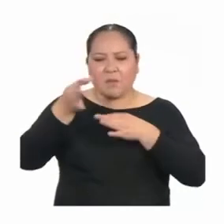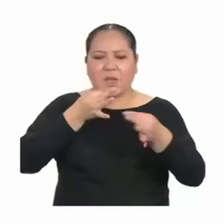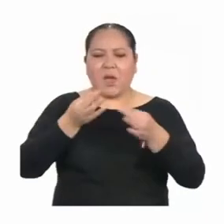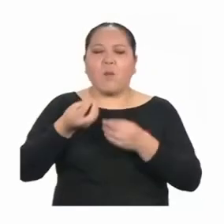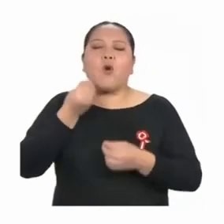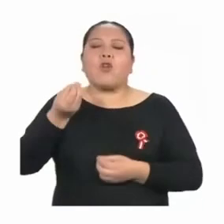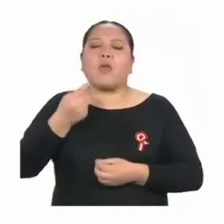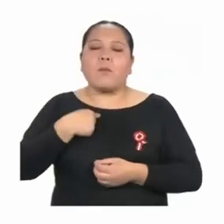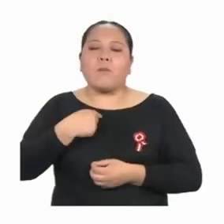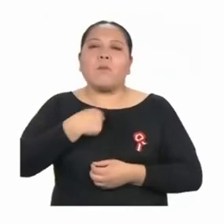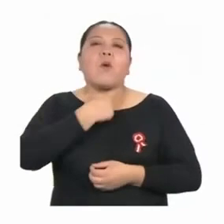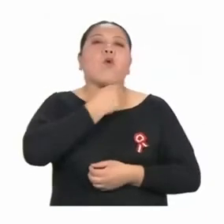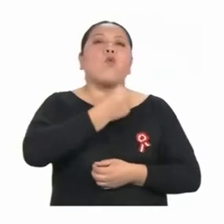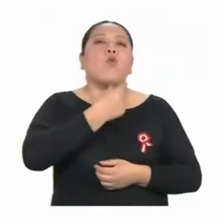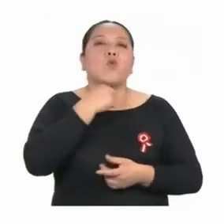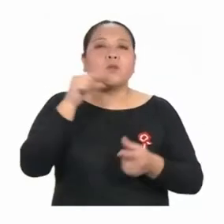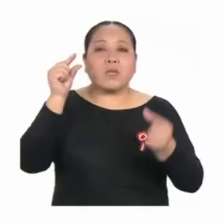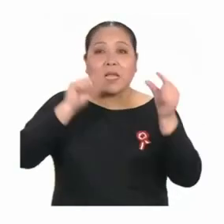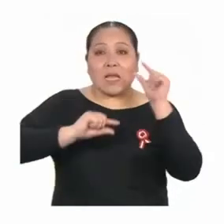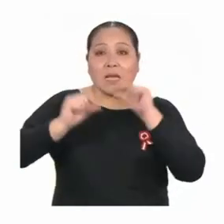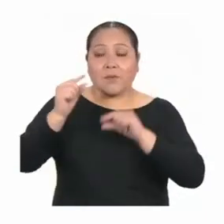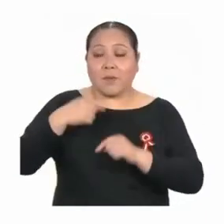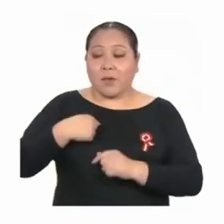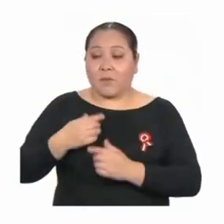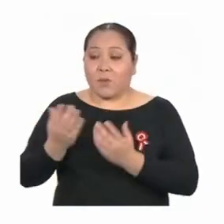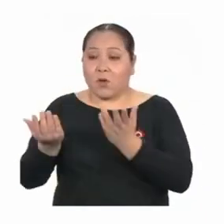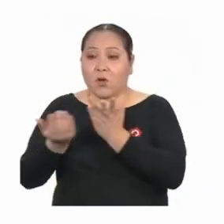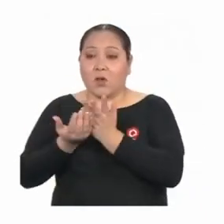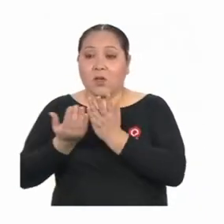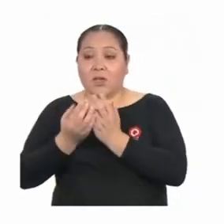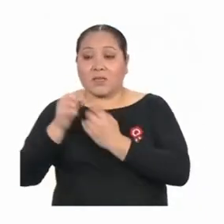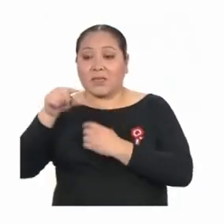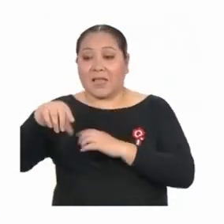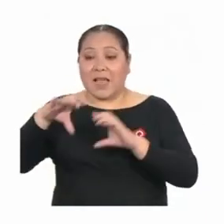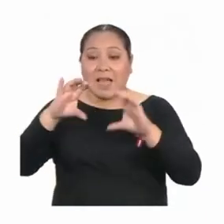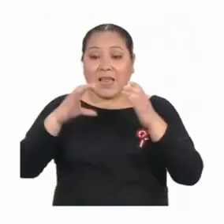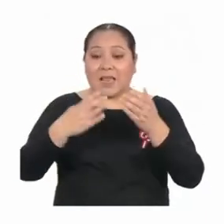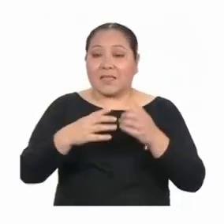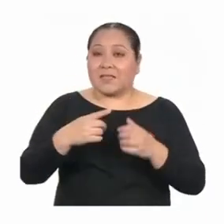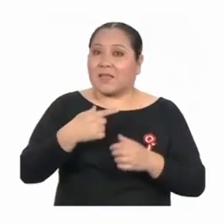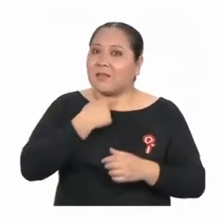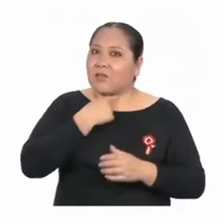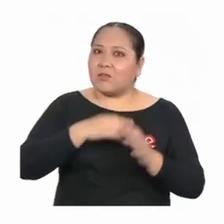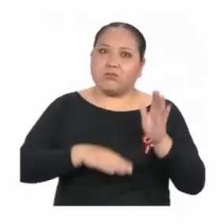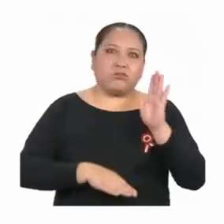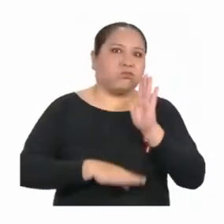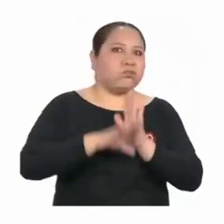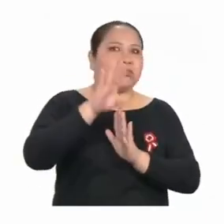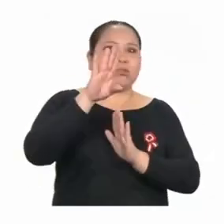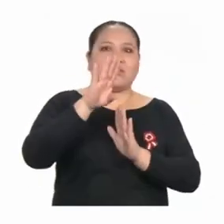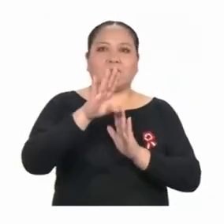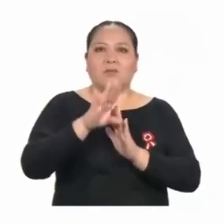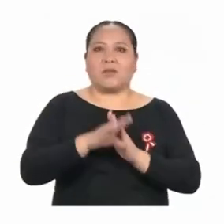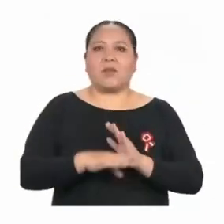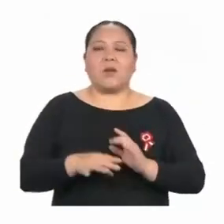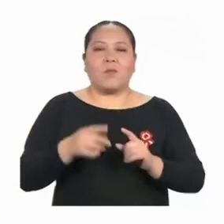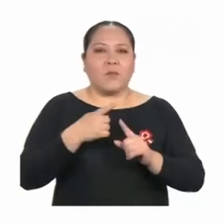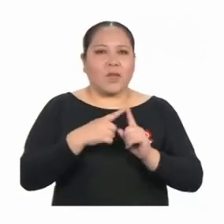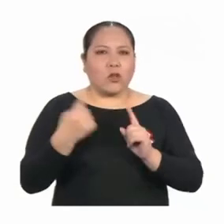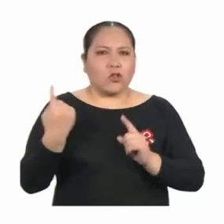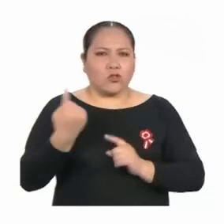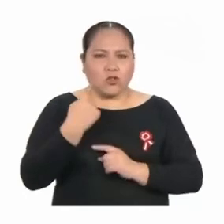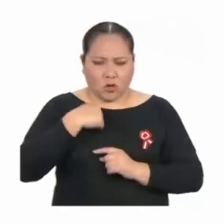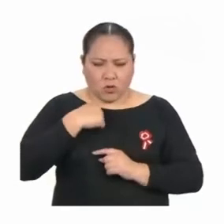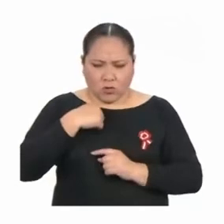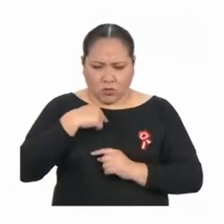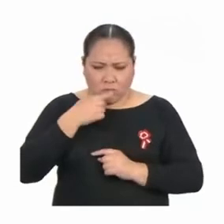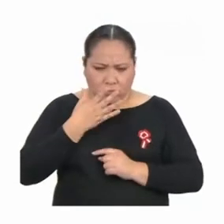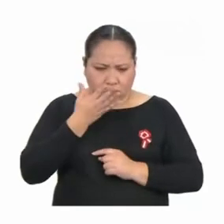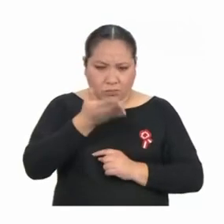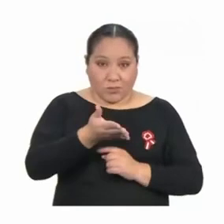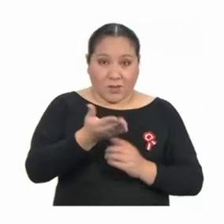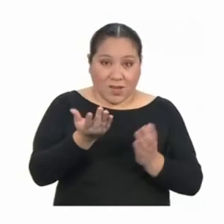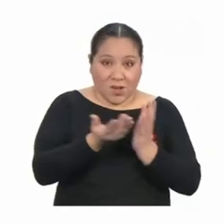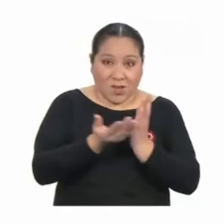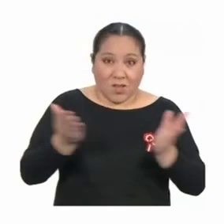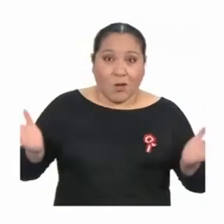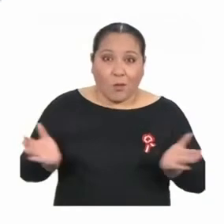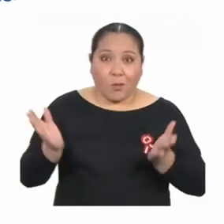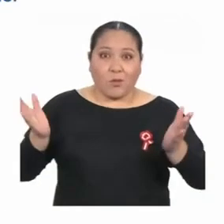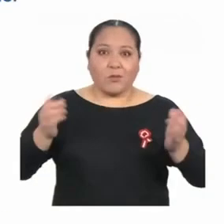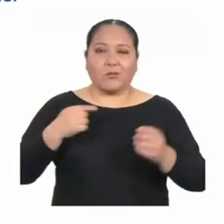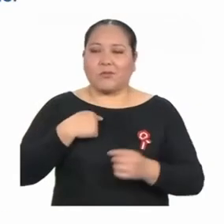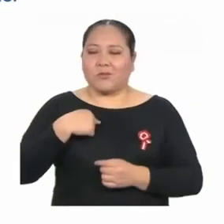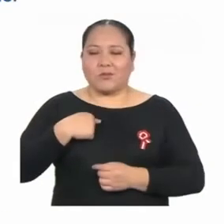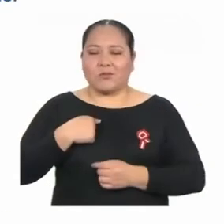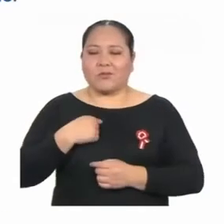la química. En el colegio es el curso en el que más destaco, pero no es solo eso lo que me motiva. Hay algo más